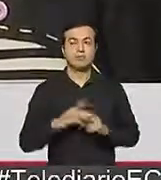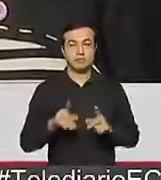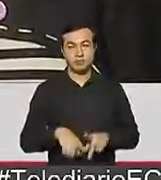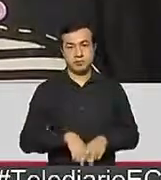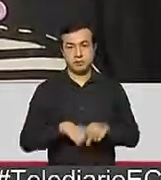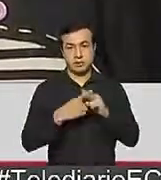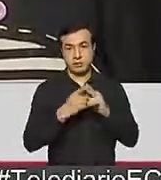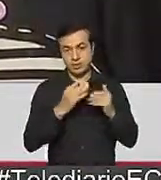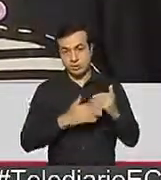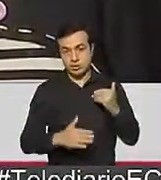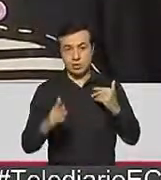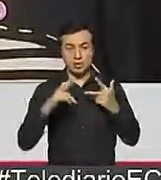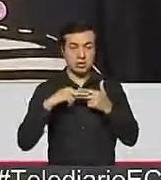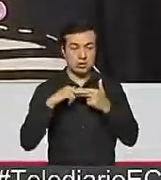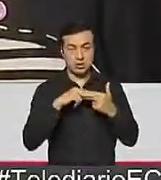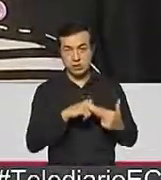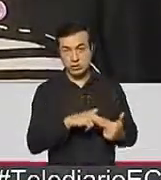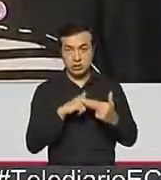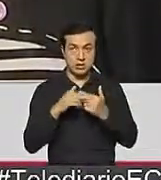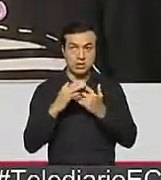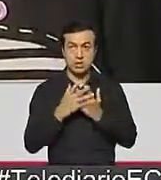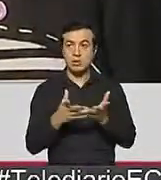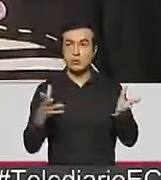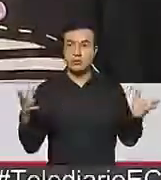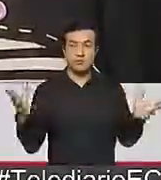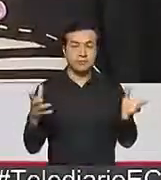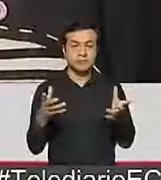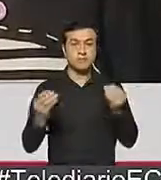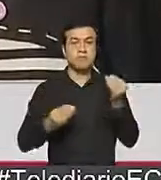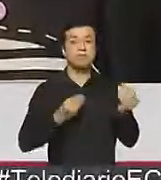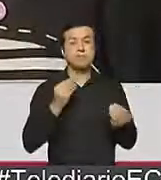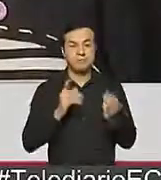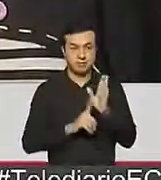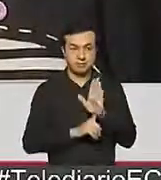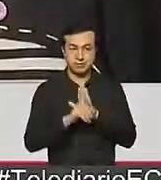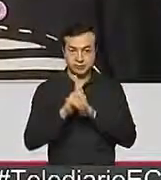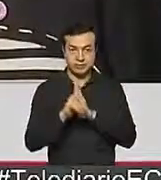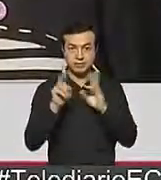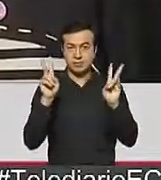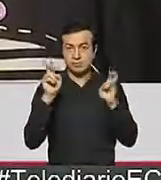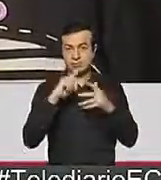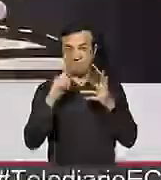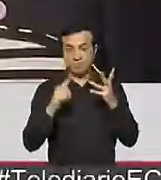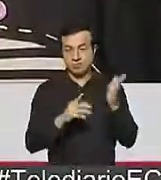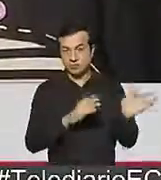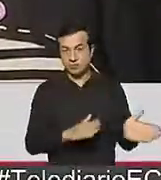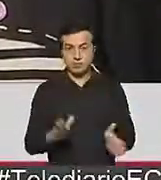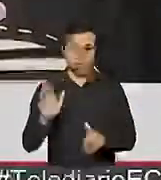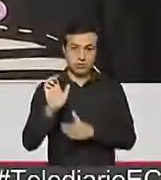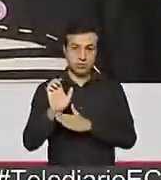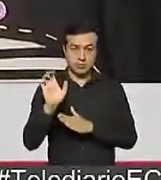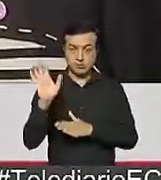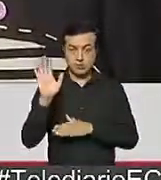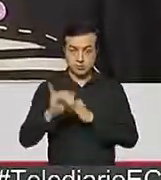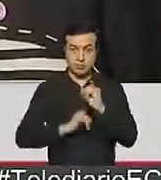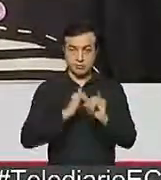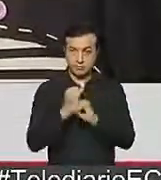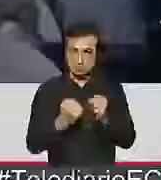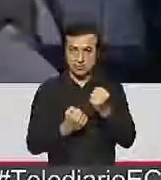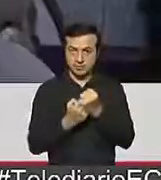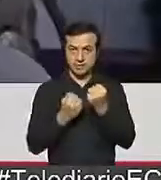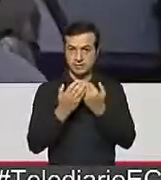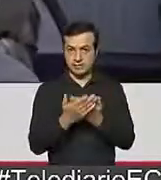iniciar una relación que sea de desarrollo sobre lo que es Ecuador a nivel